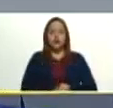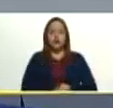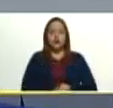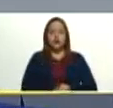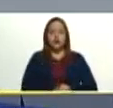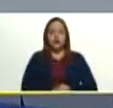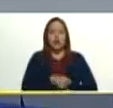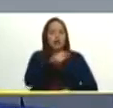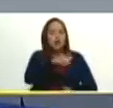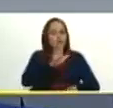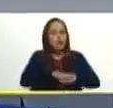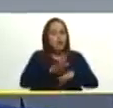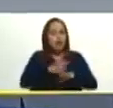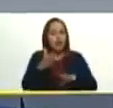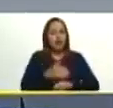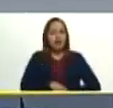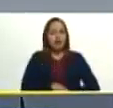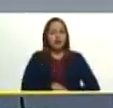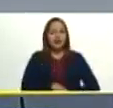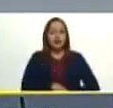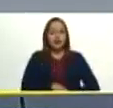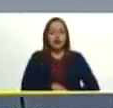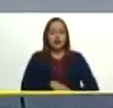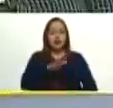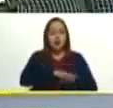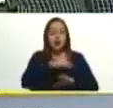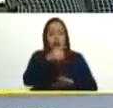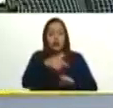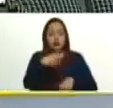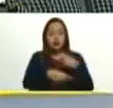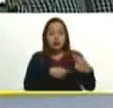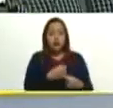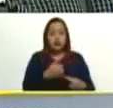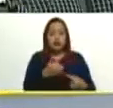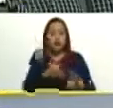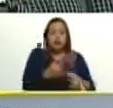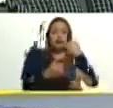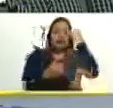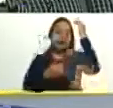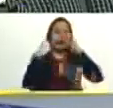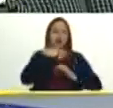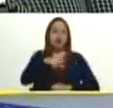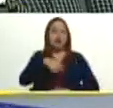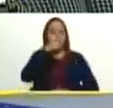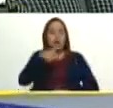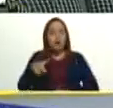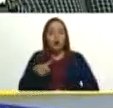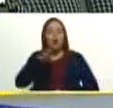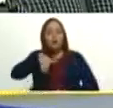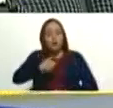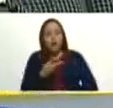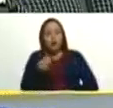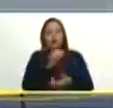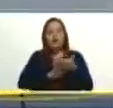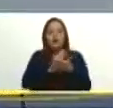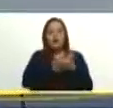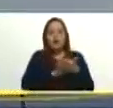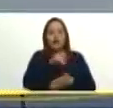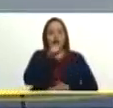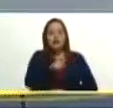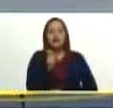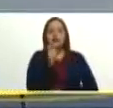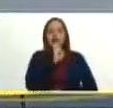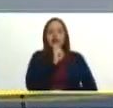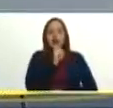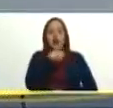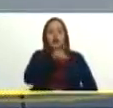se debe al genio de nuestros pueblos, que han logrado resolver estas disonancias